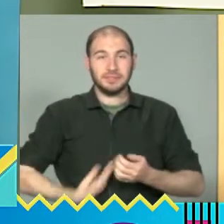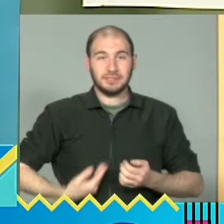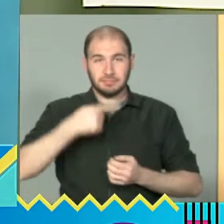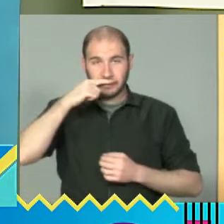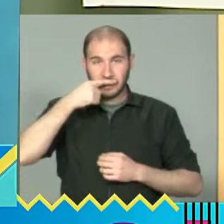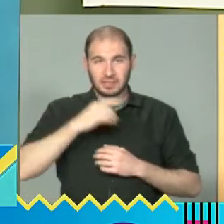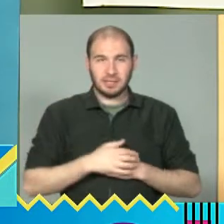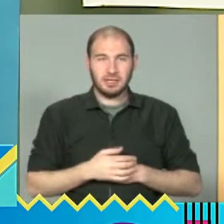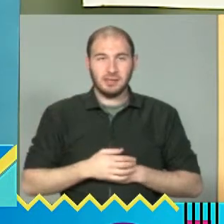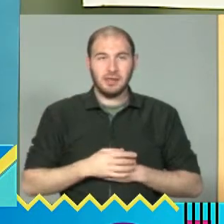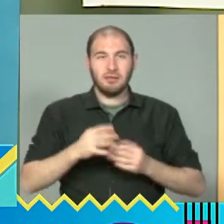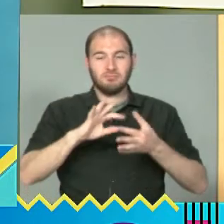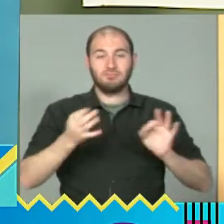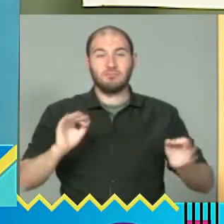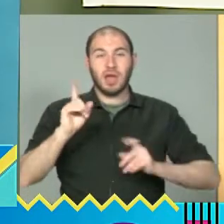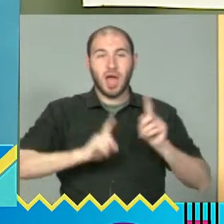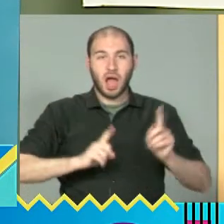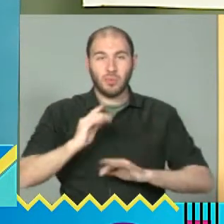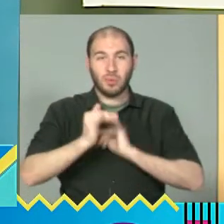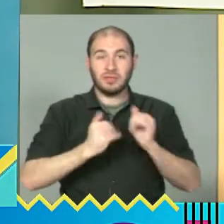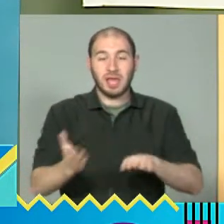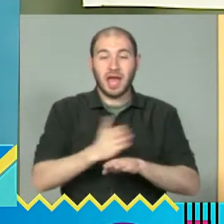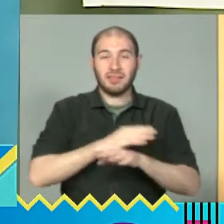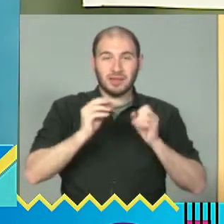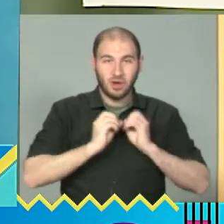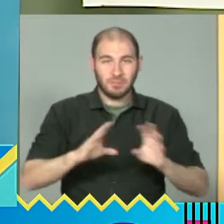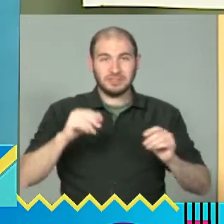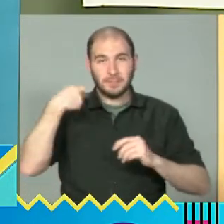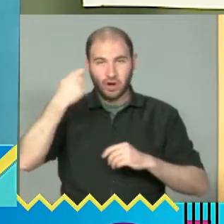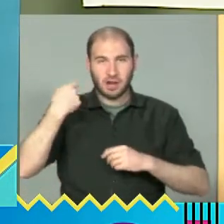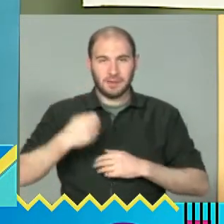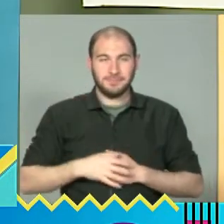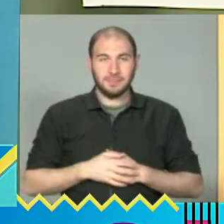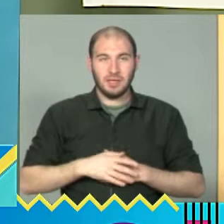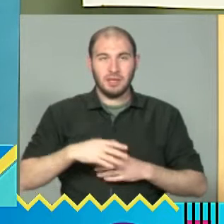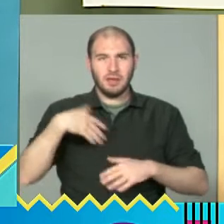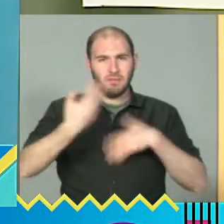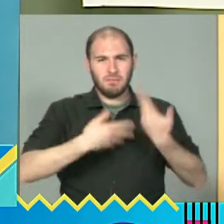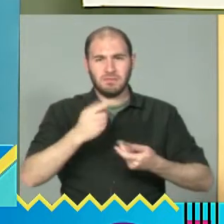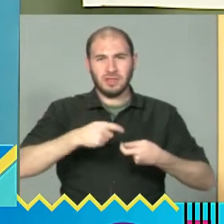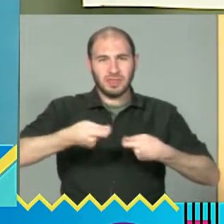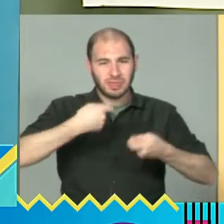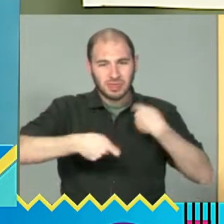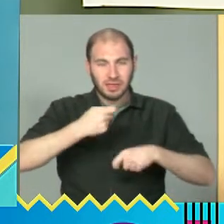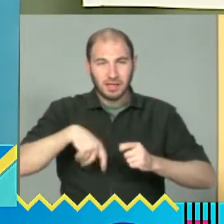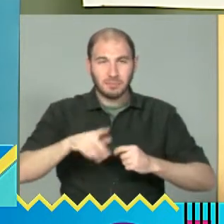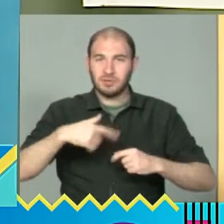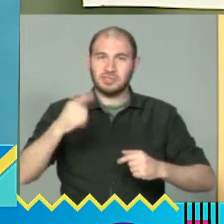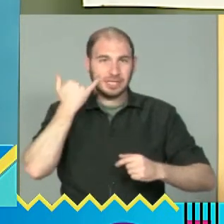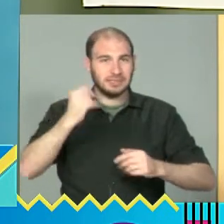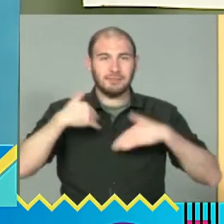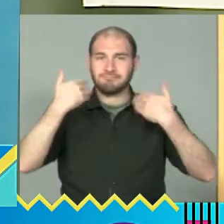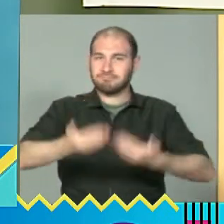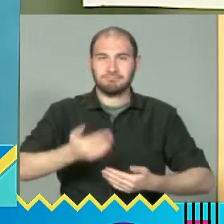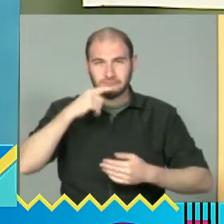Mauricio Macri con algunas frases que podemos rescatar antes de comenzar nuestro programa. La turbulencia cambiaria la consideramos superada,